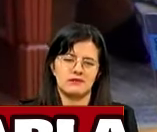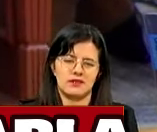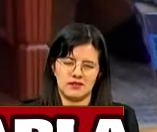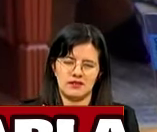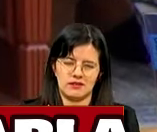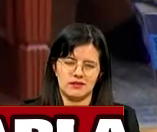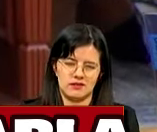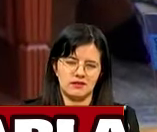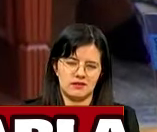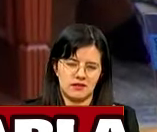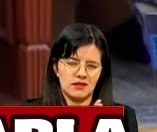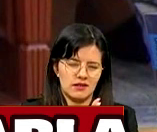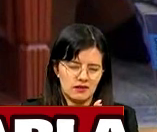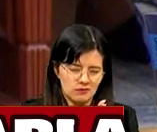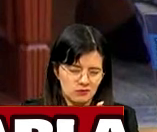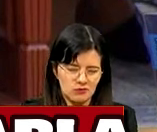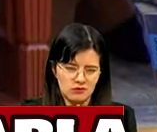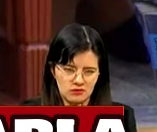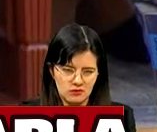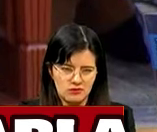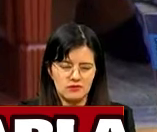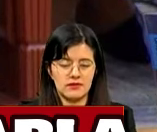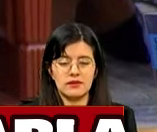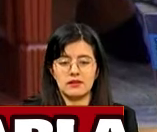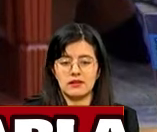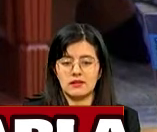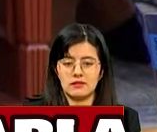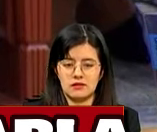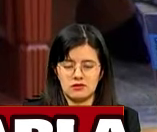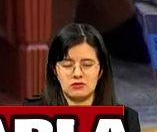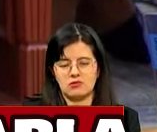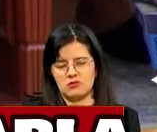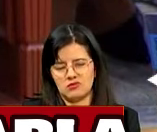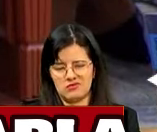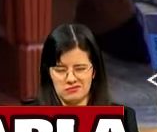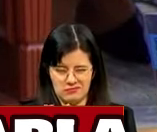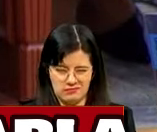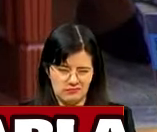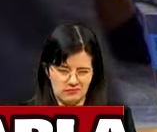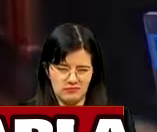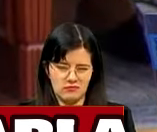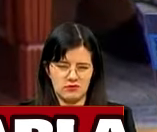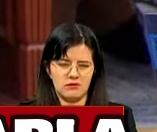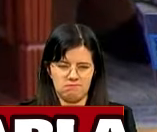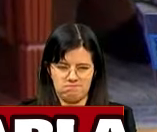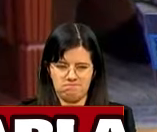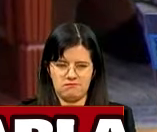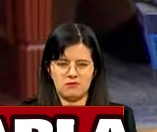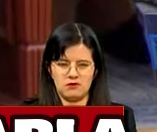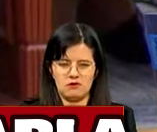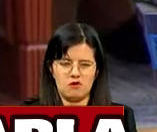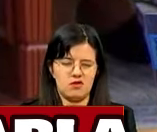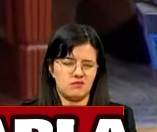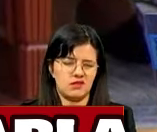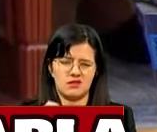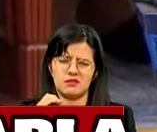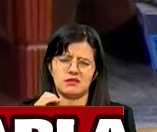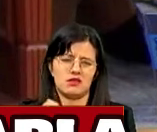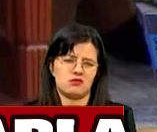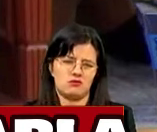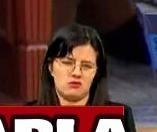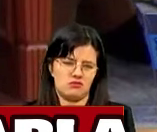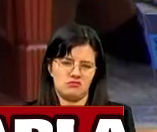supuestos. Tercero, bueno, ya en última instancia se presentó informe en ceros, pero ya con